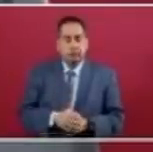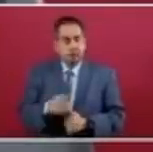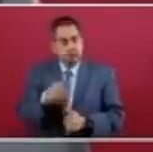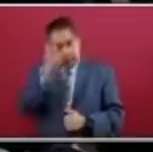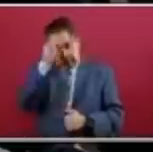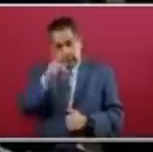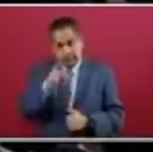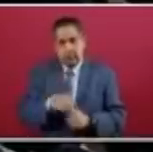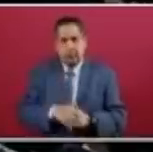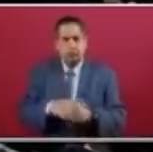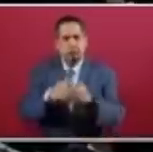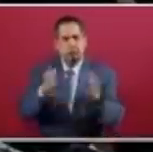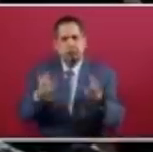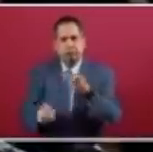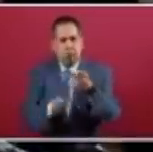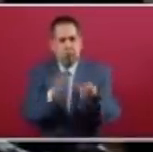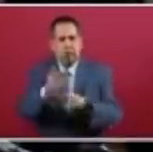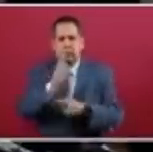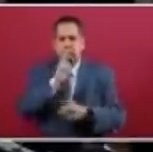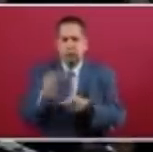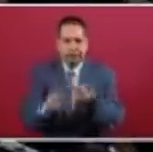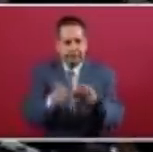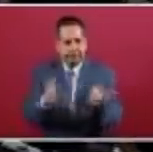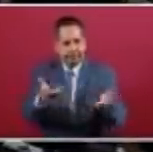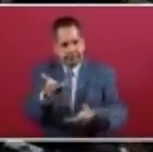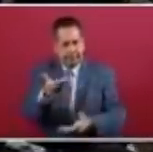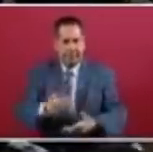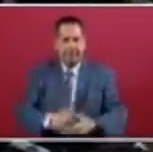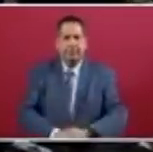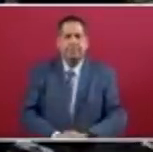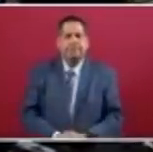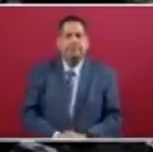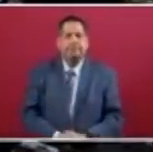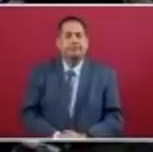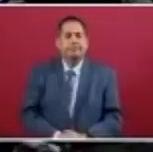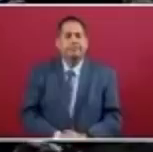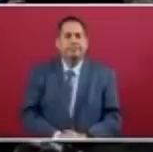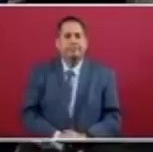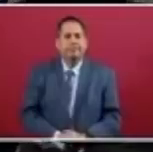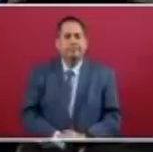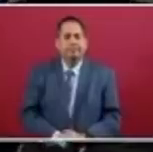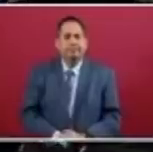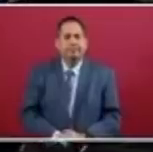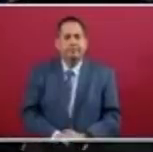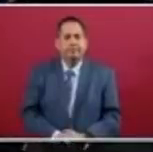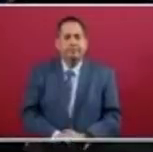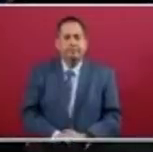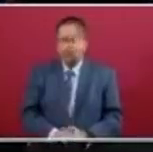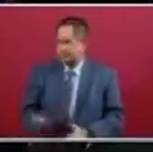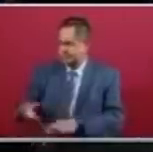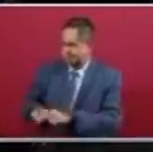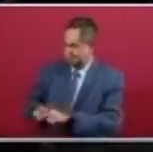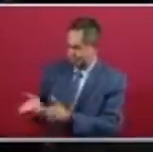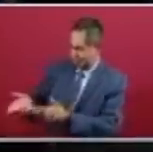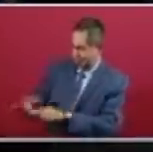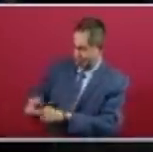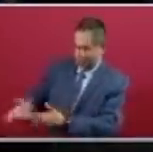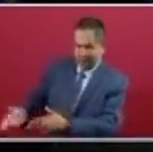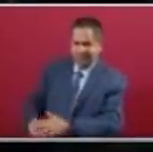parece, ya la sesión de preguntas y respuestas. Siéntese, siéntese.